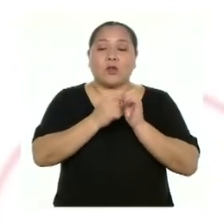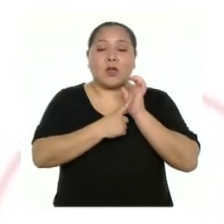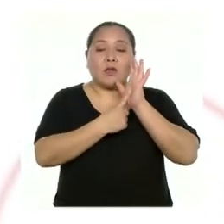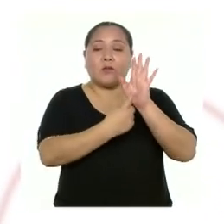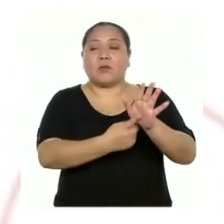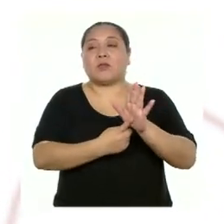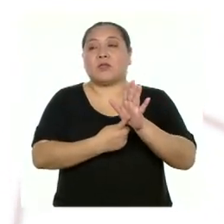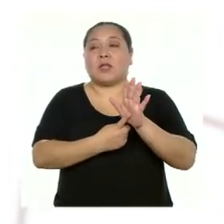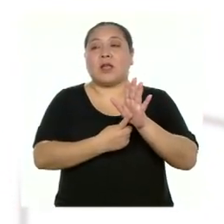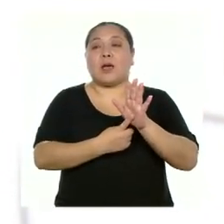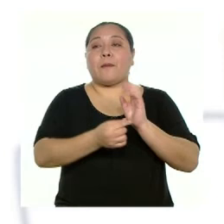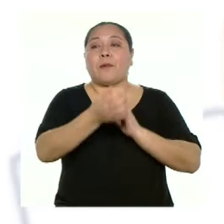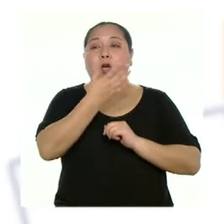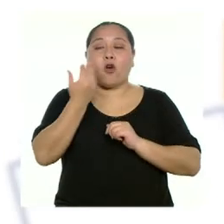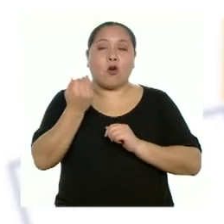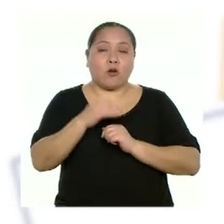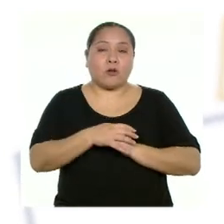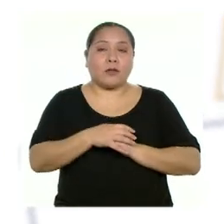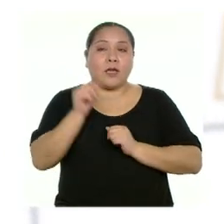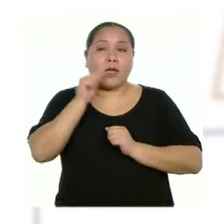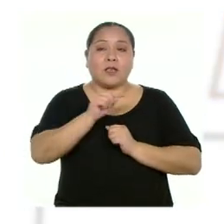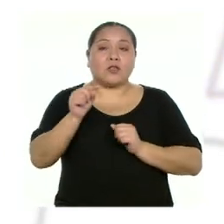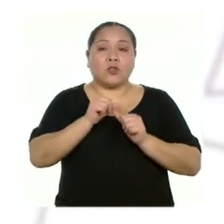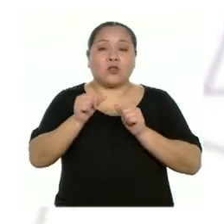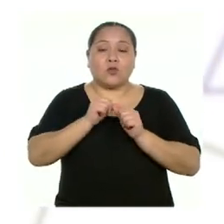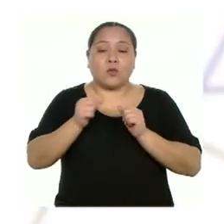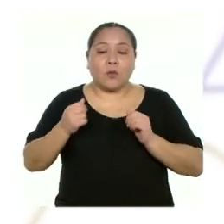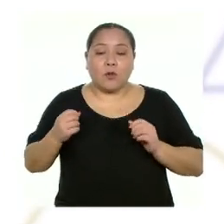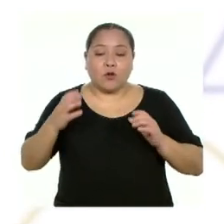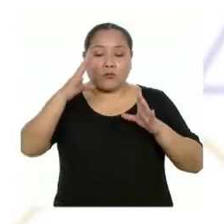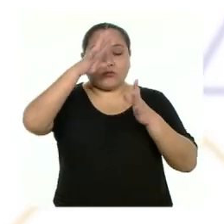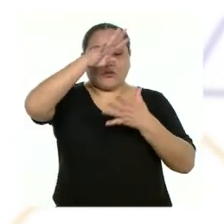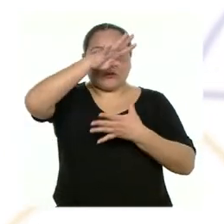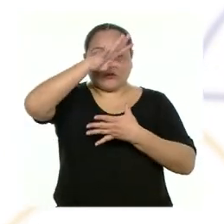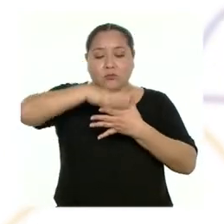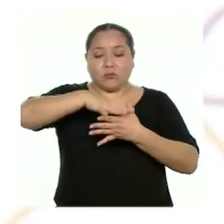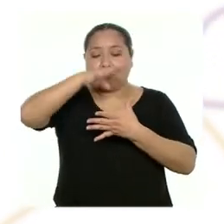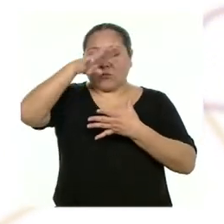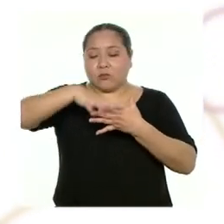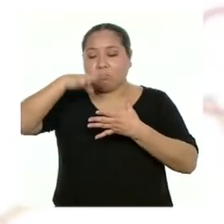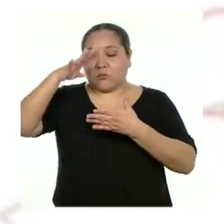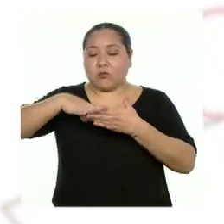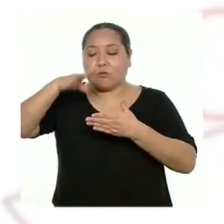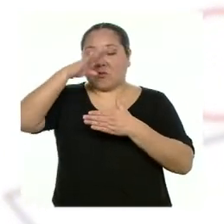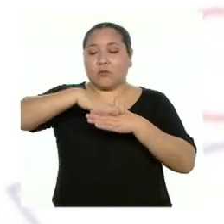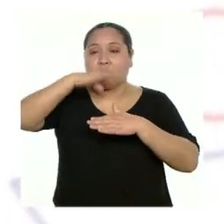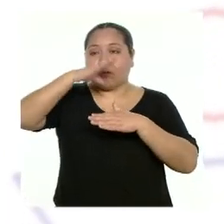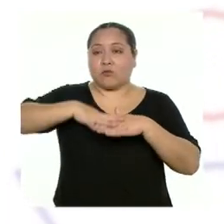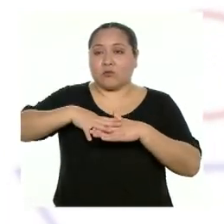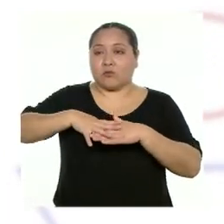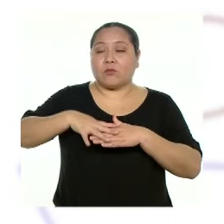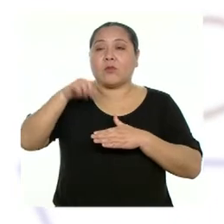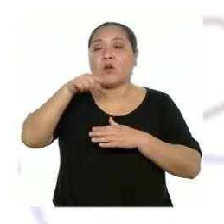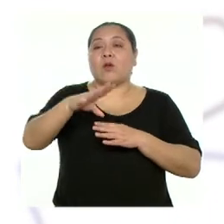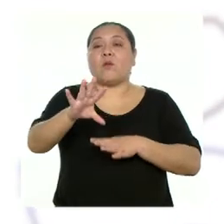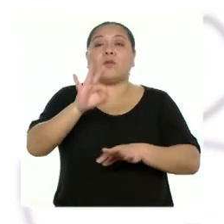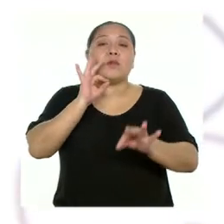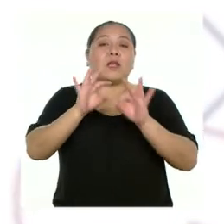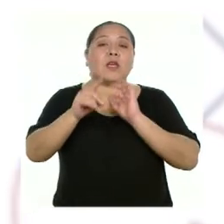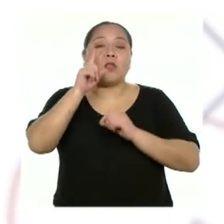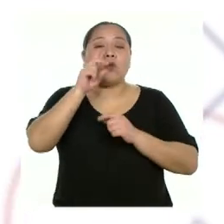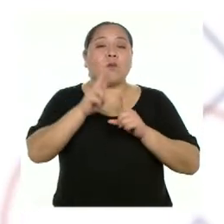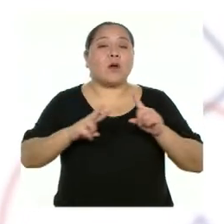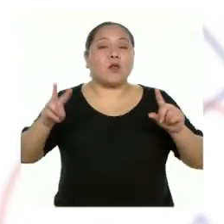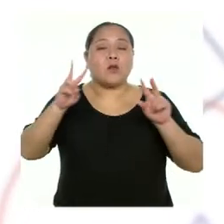muestra. Estos valores pueden acompañar a una tabla, un gráfico o podrían ir solos. Podemos elegir un valor para